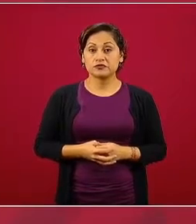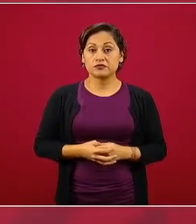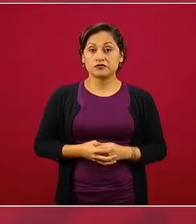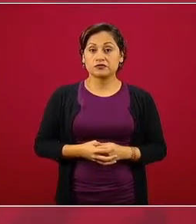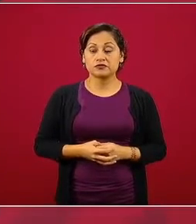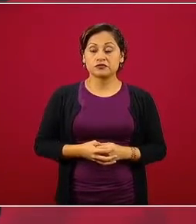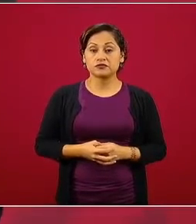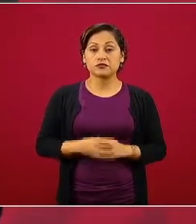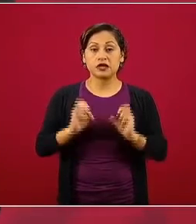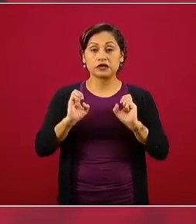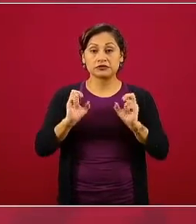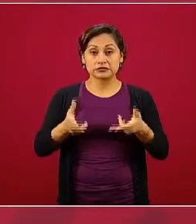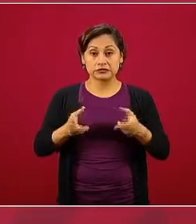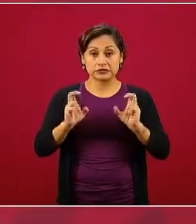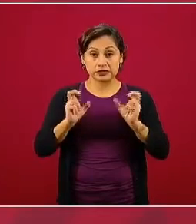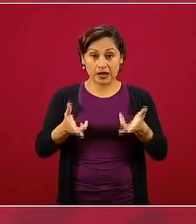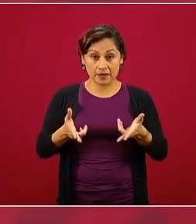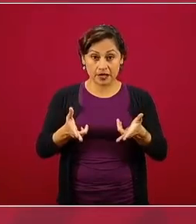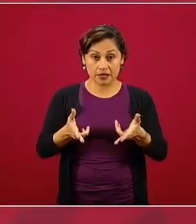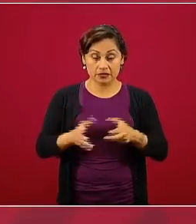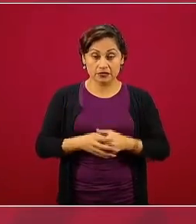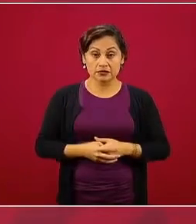En Chiapas,